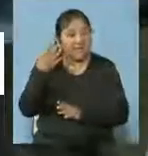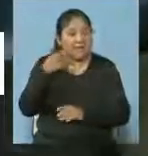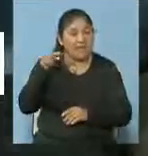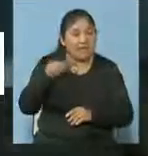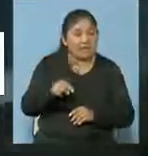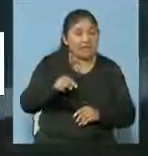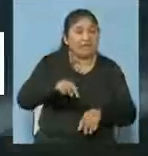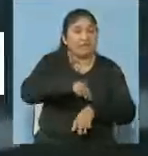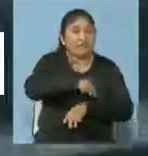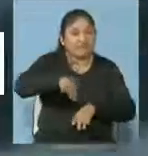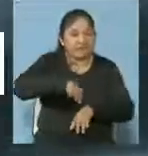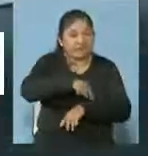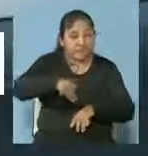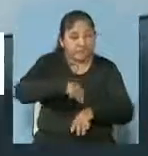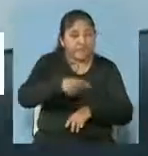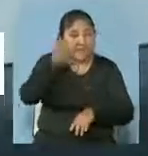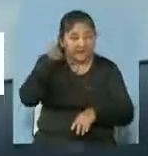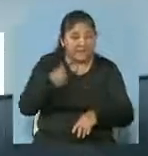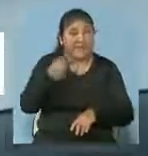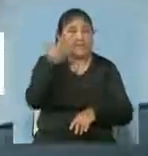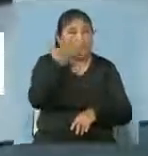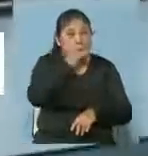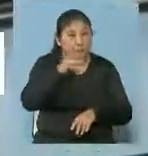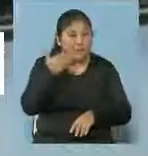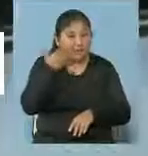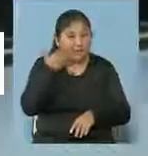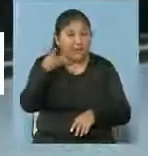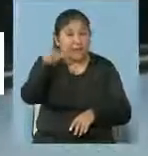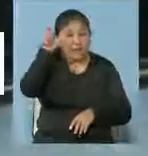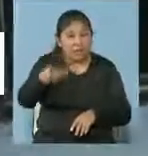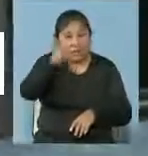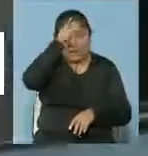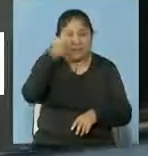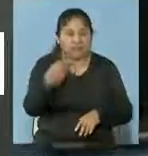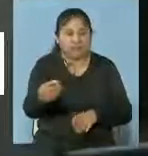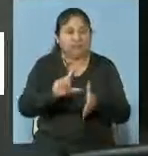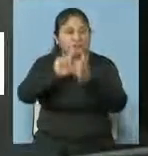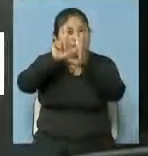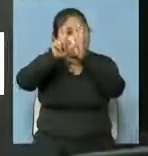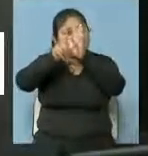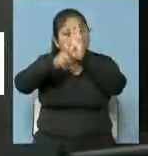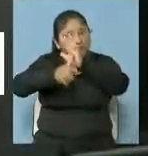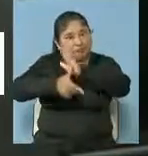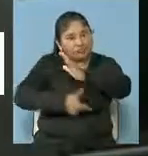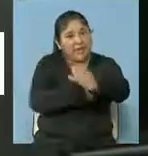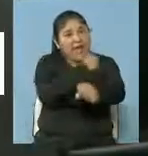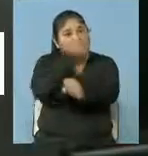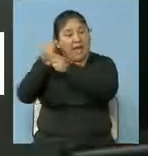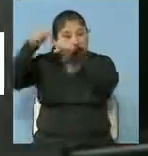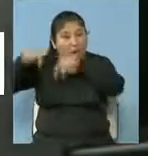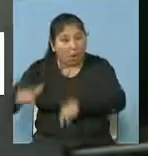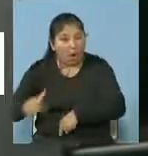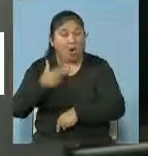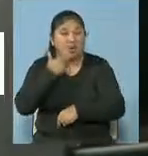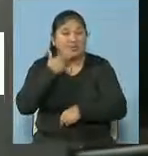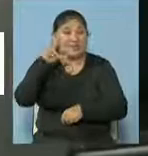esas horas adentro de este vehículo para que pueda actuar alguna autoridad y que en definitiva, si es que se